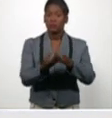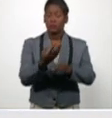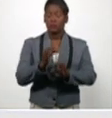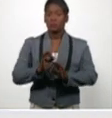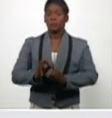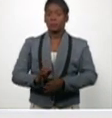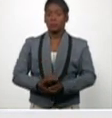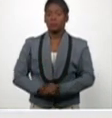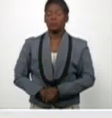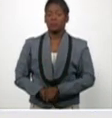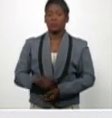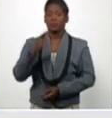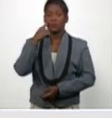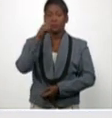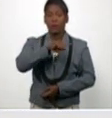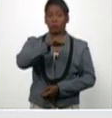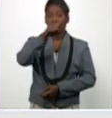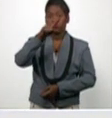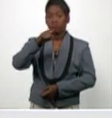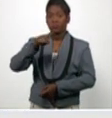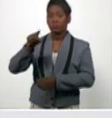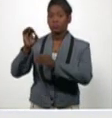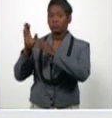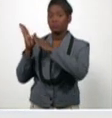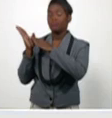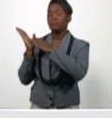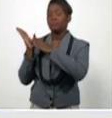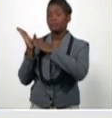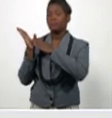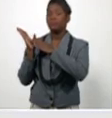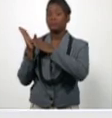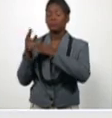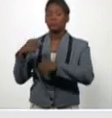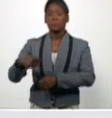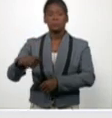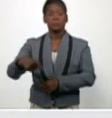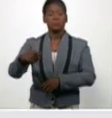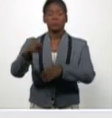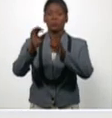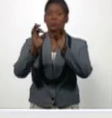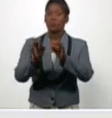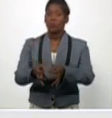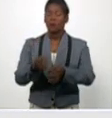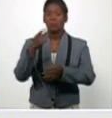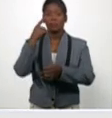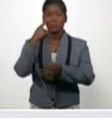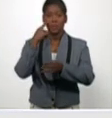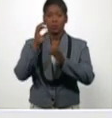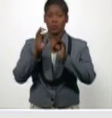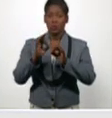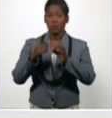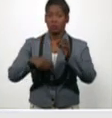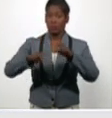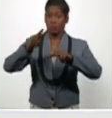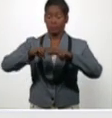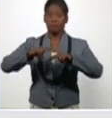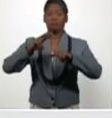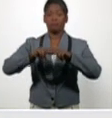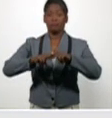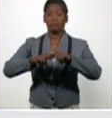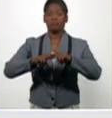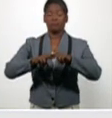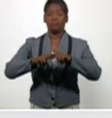lograr descender a pesar de los días que van pasando, aunque en un